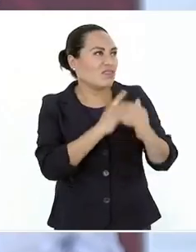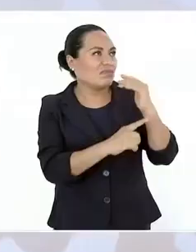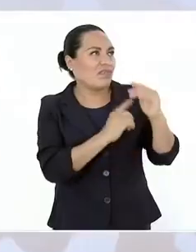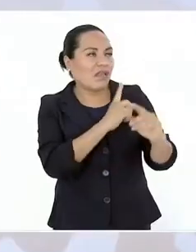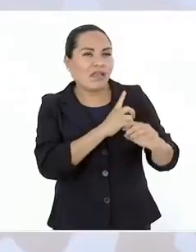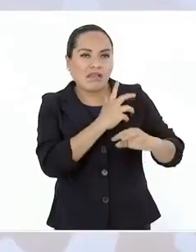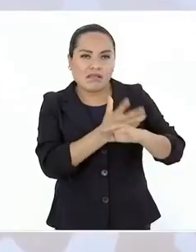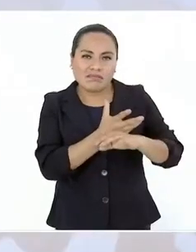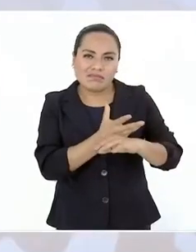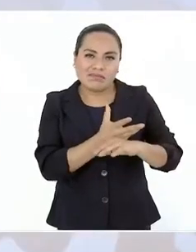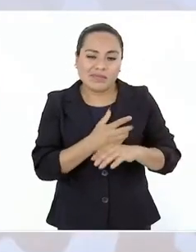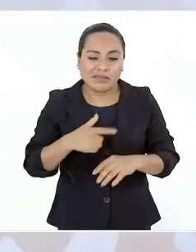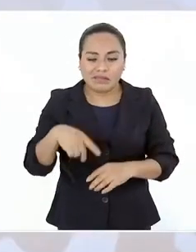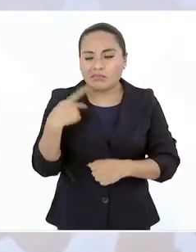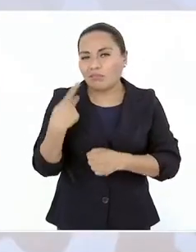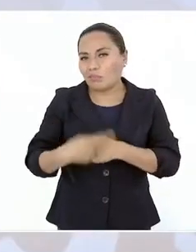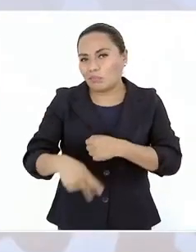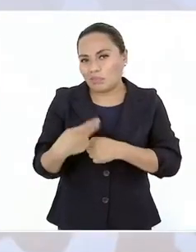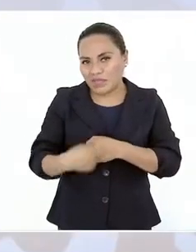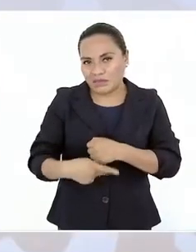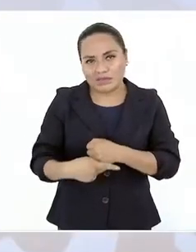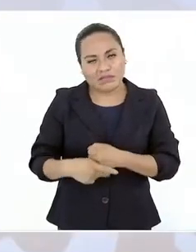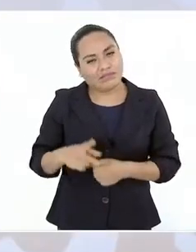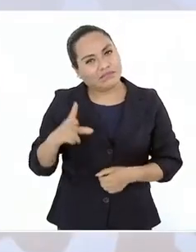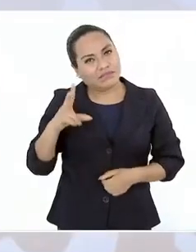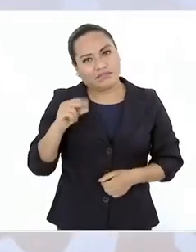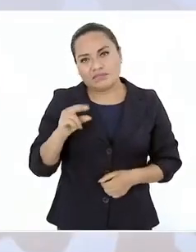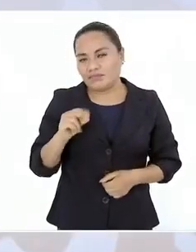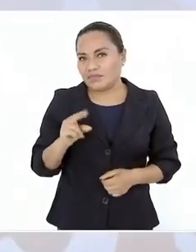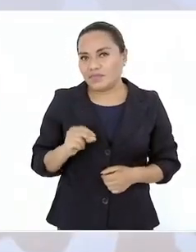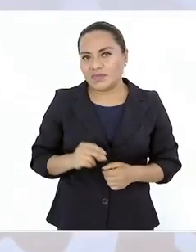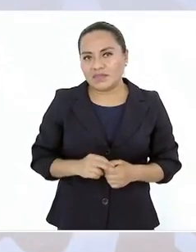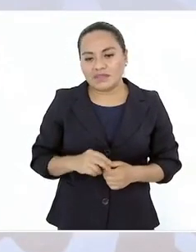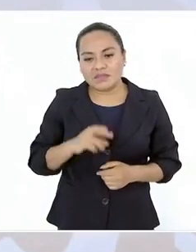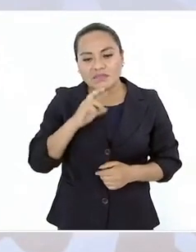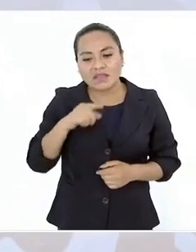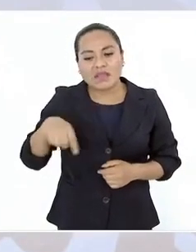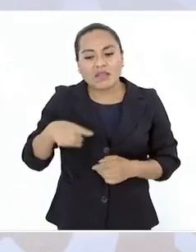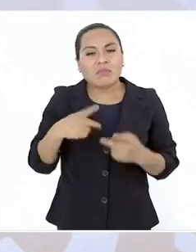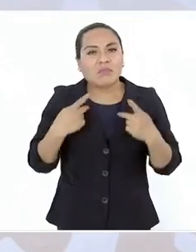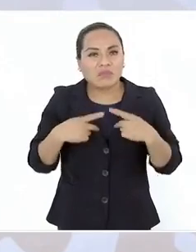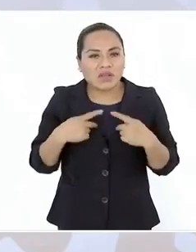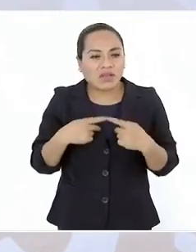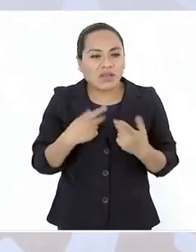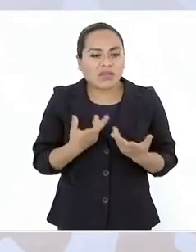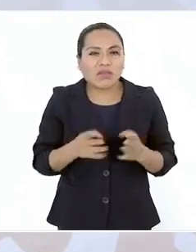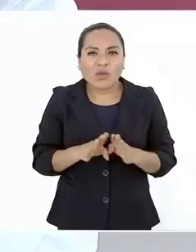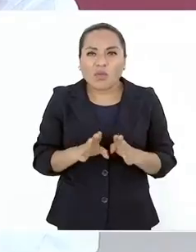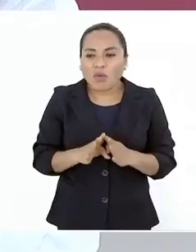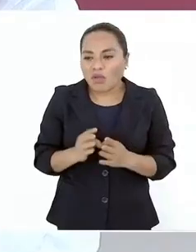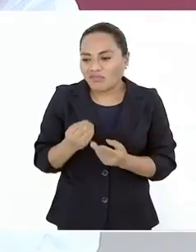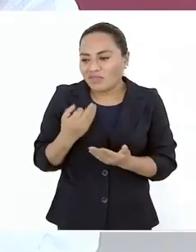todo para conseguir algo que mitigue su hambre y su pobreza.